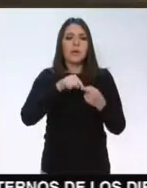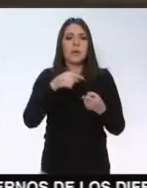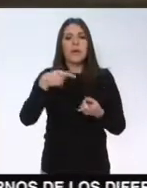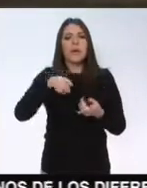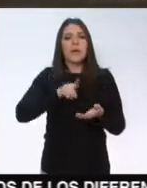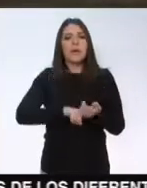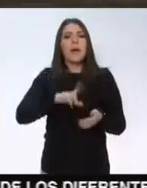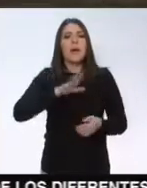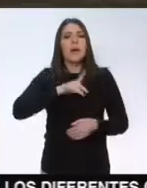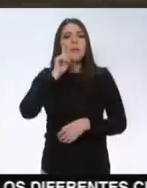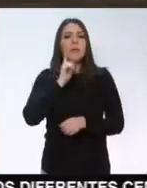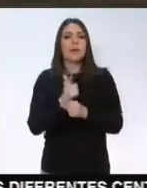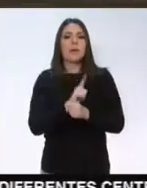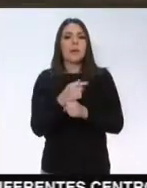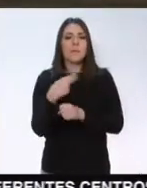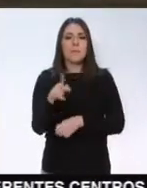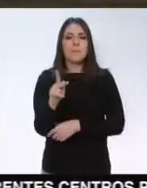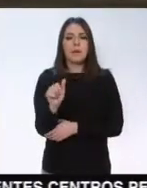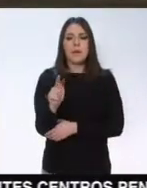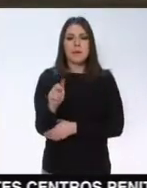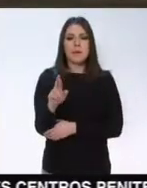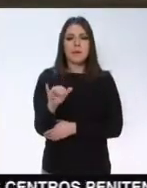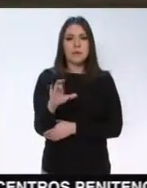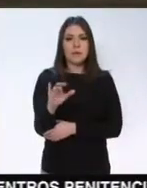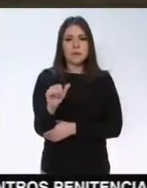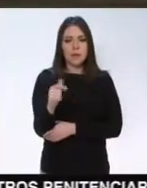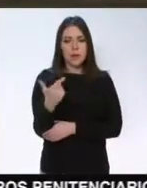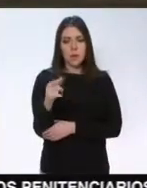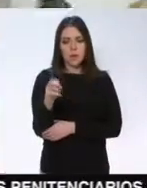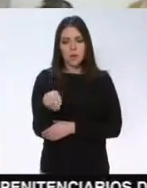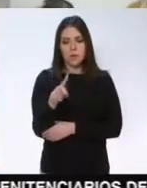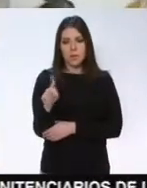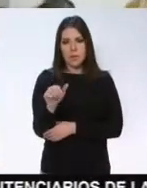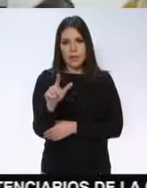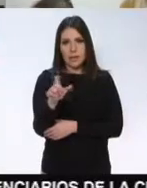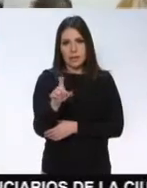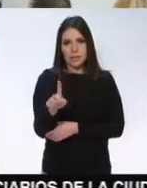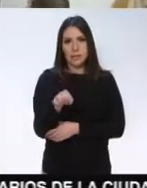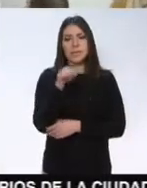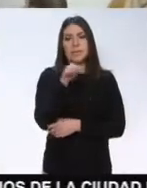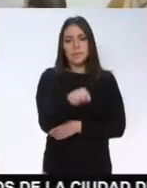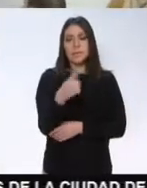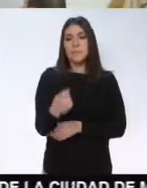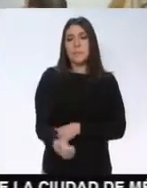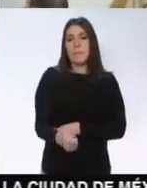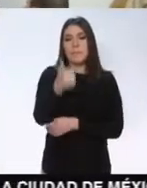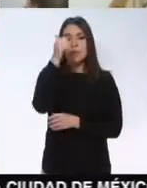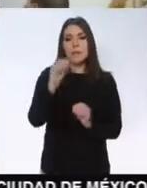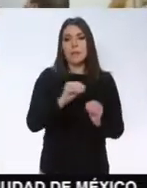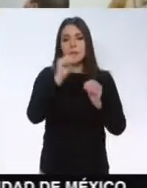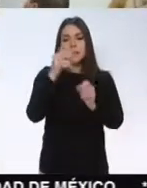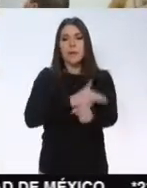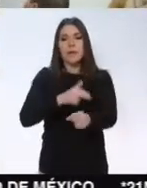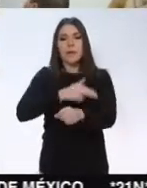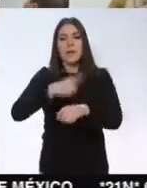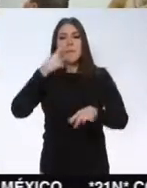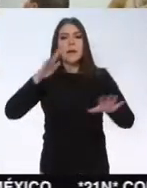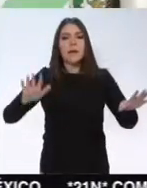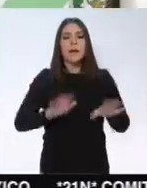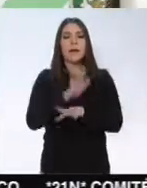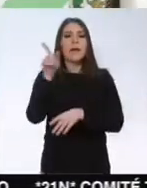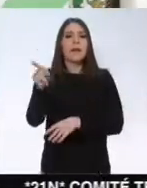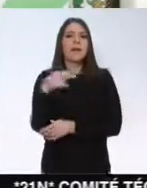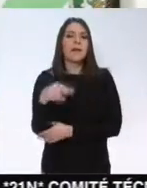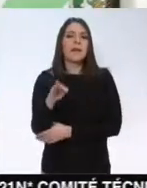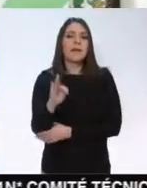Patricia González, que ella fue la impulsora de la Fiscalía de Chihuahua, y la Fiscalía de